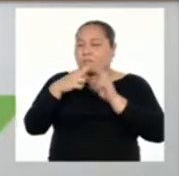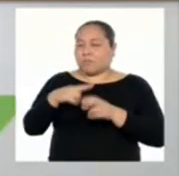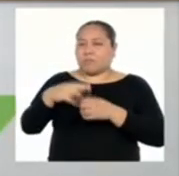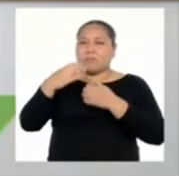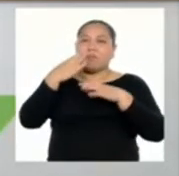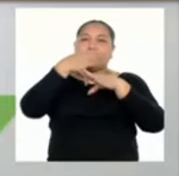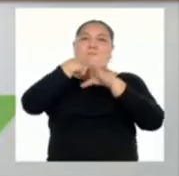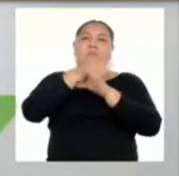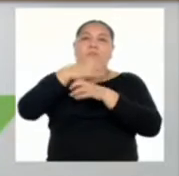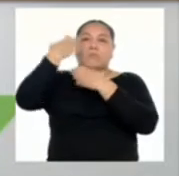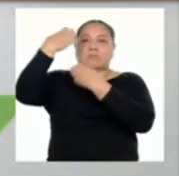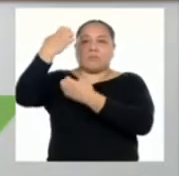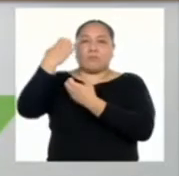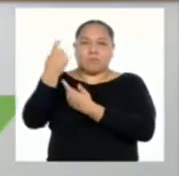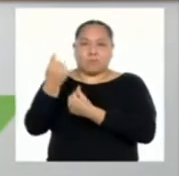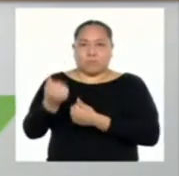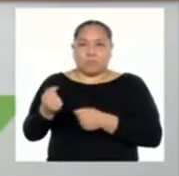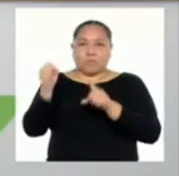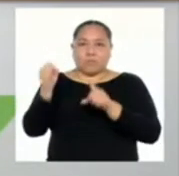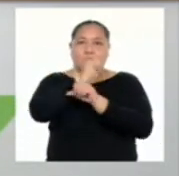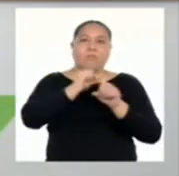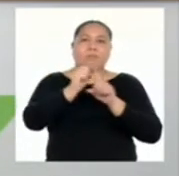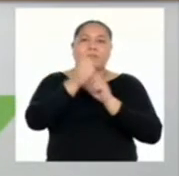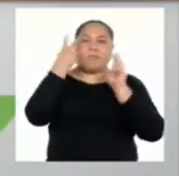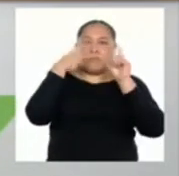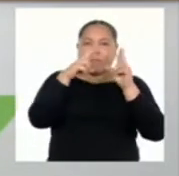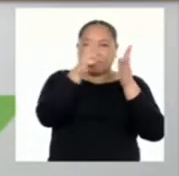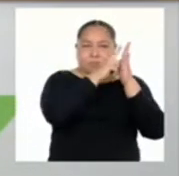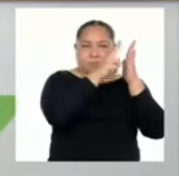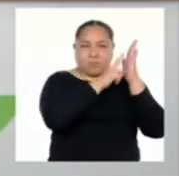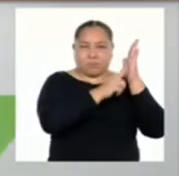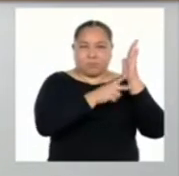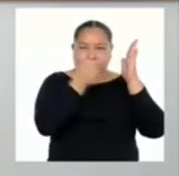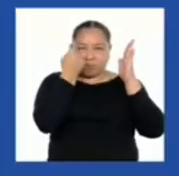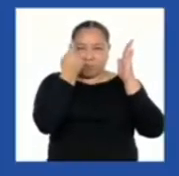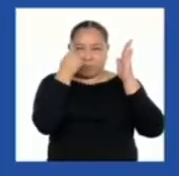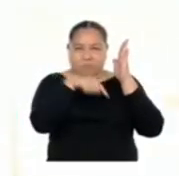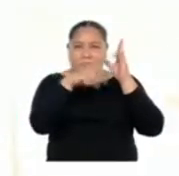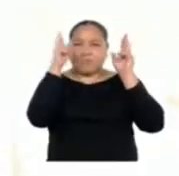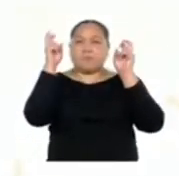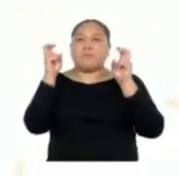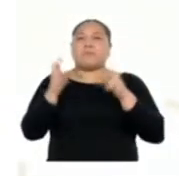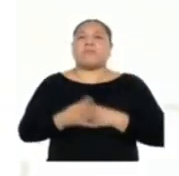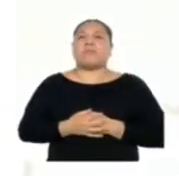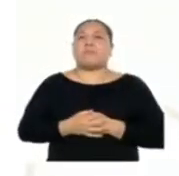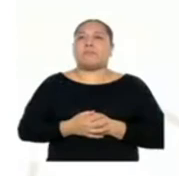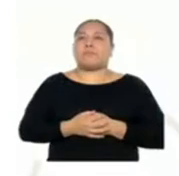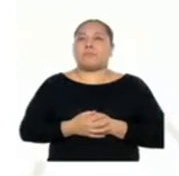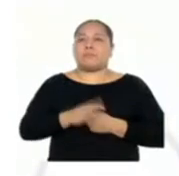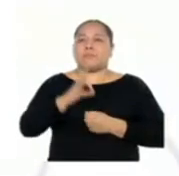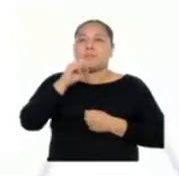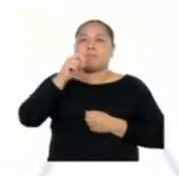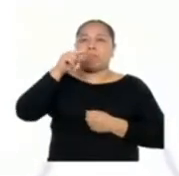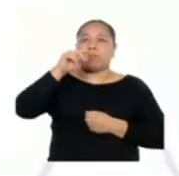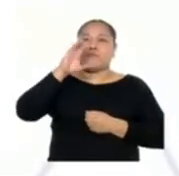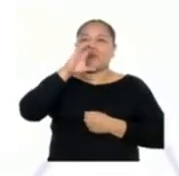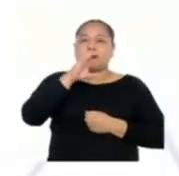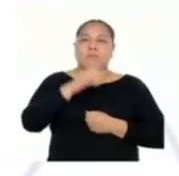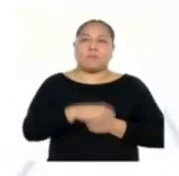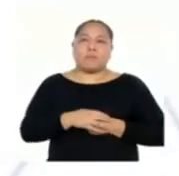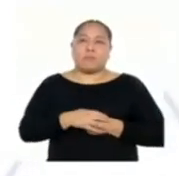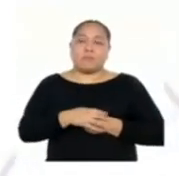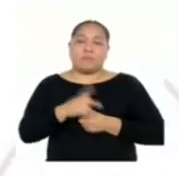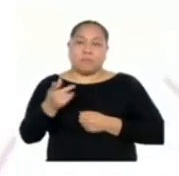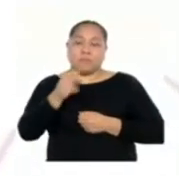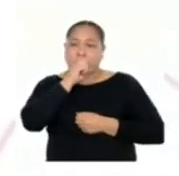y social. Leamos lo siguiente para adentrarnos en el tema. Fuente C.